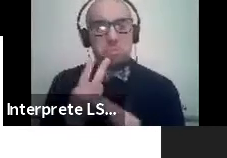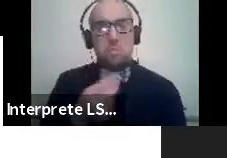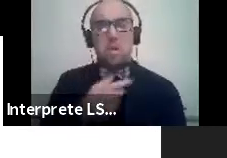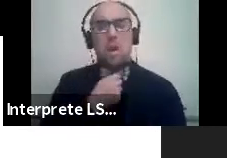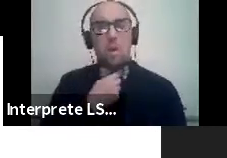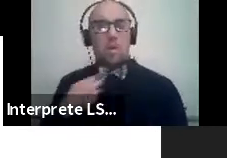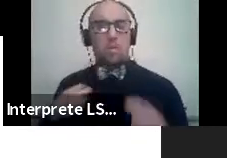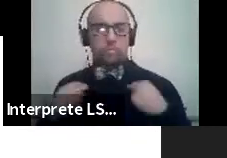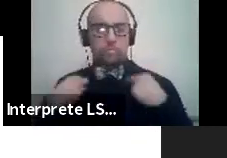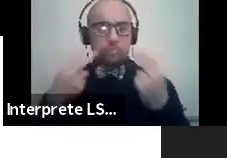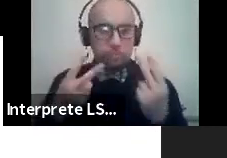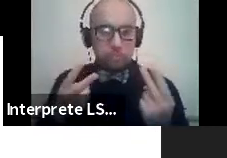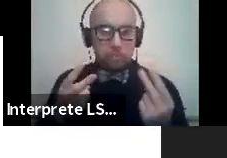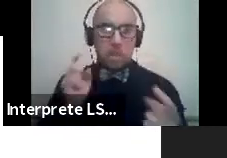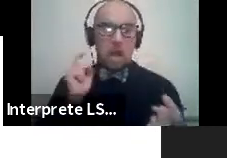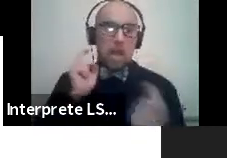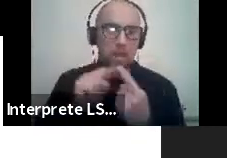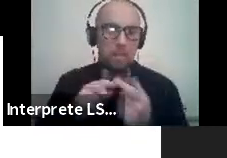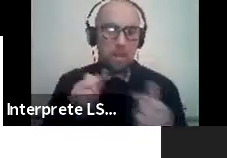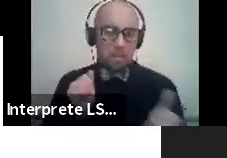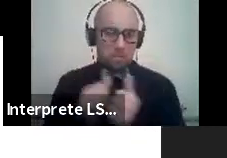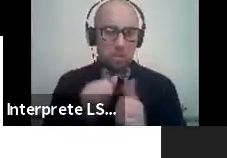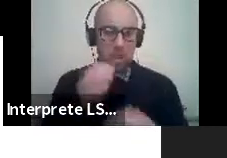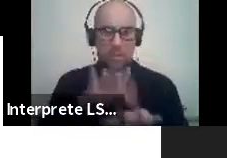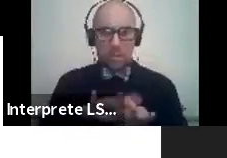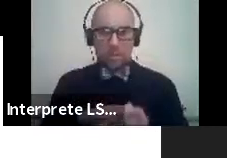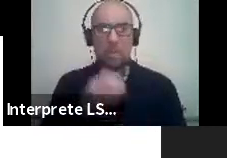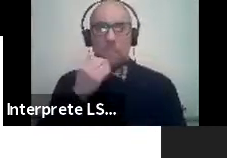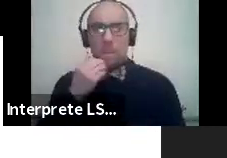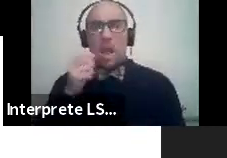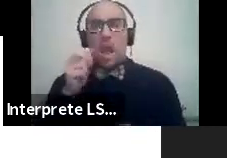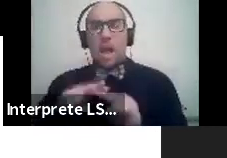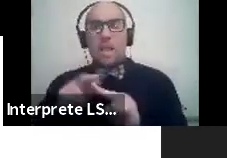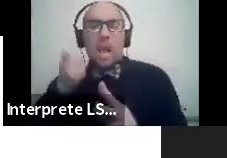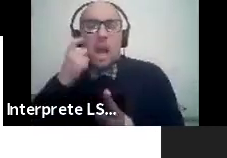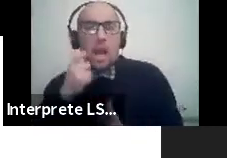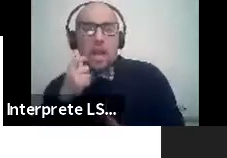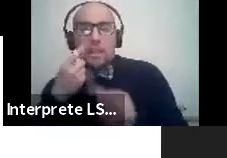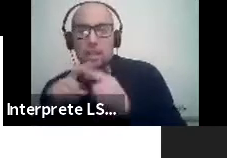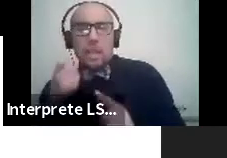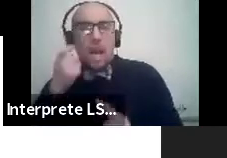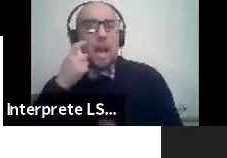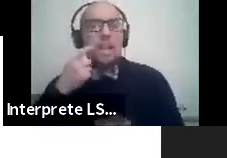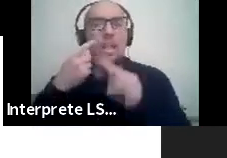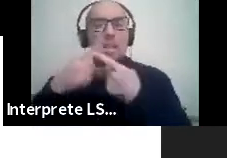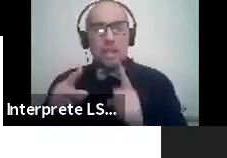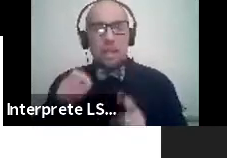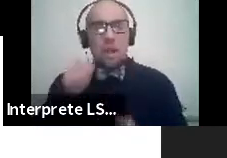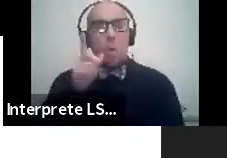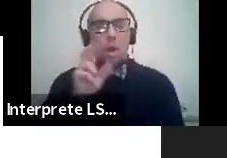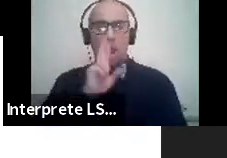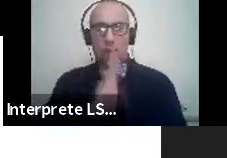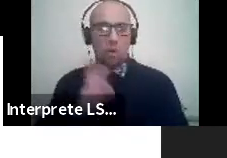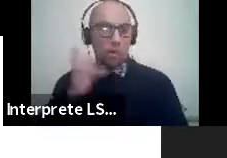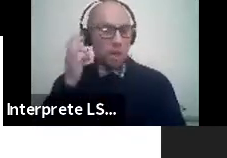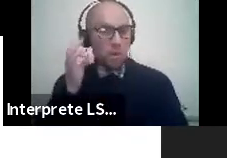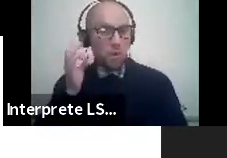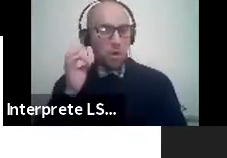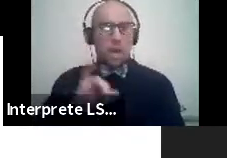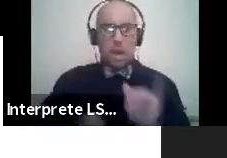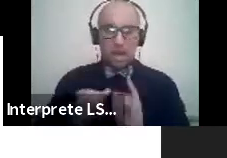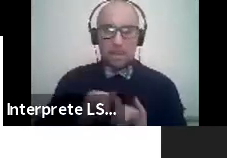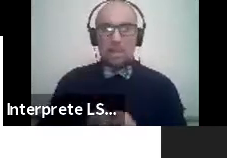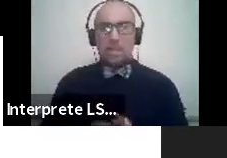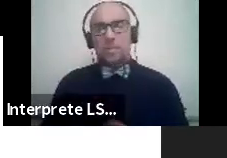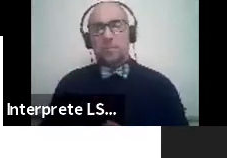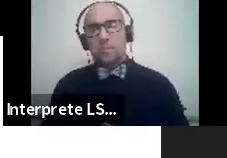STEM y contribuir a generar creencias alternativas respecto a cuál es el rol que las mujeres tenemos en la ciencia,